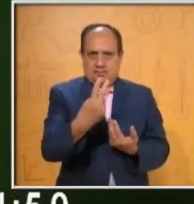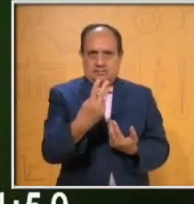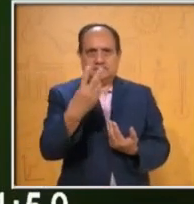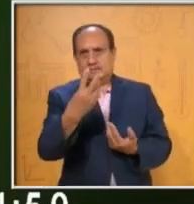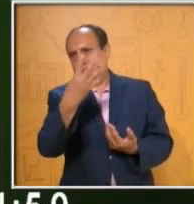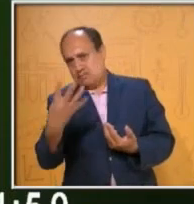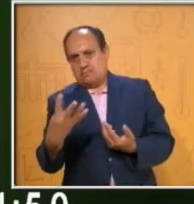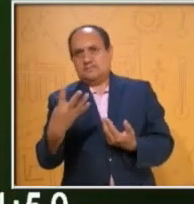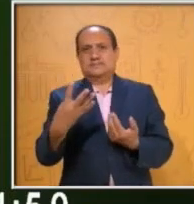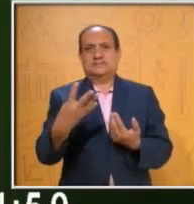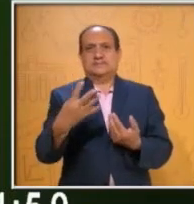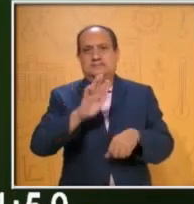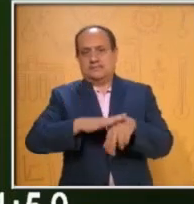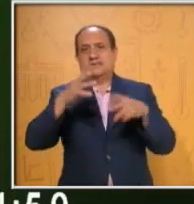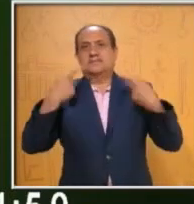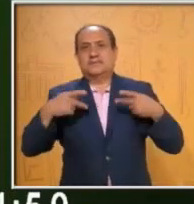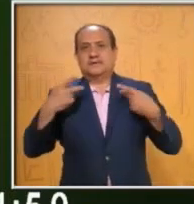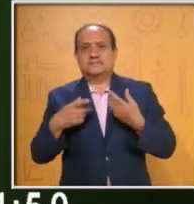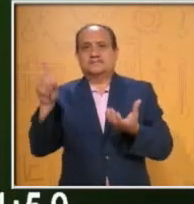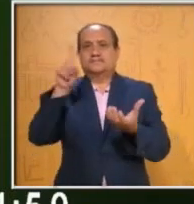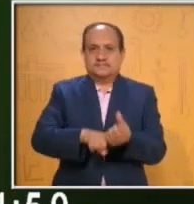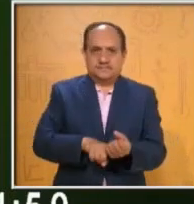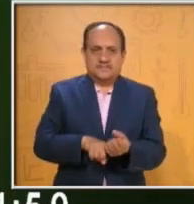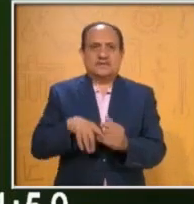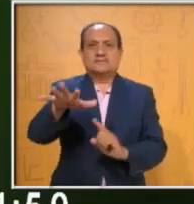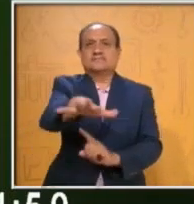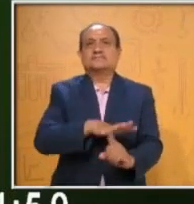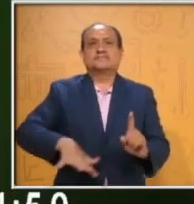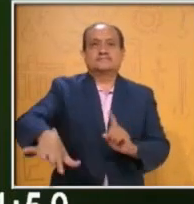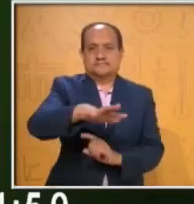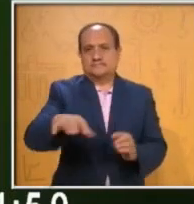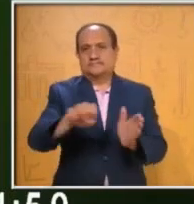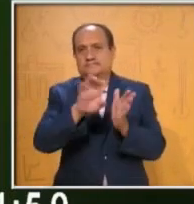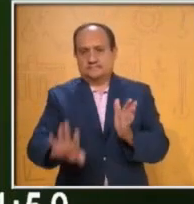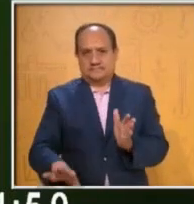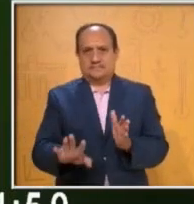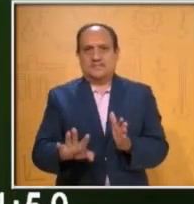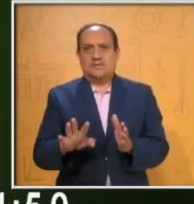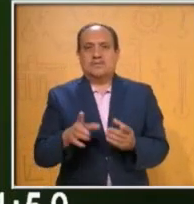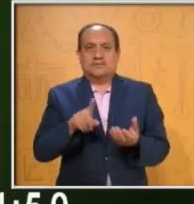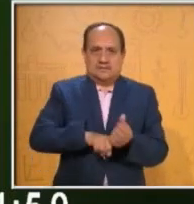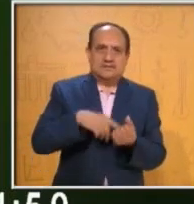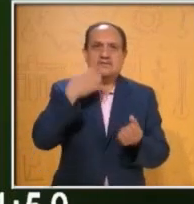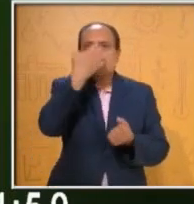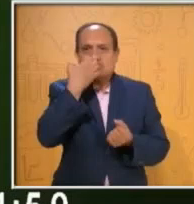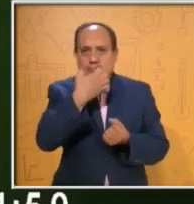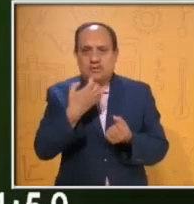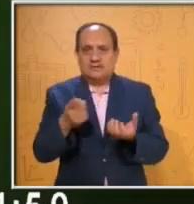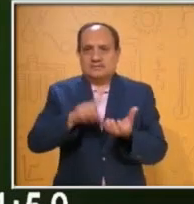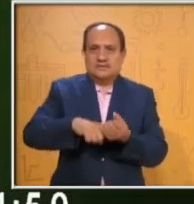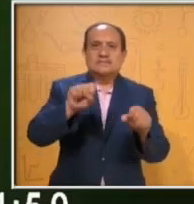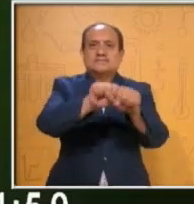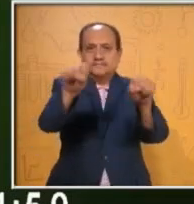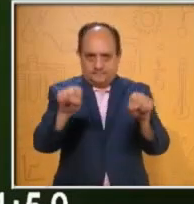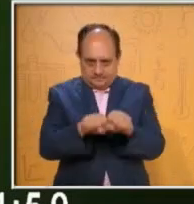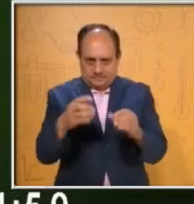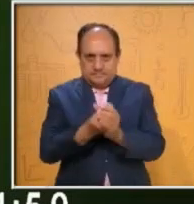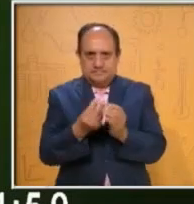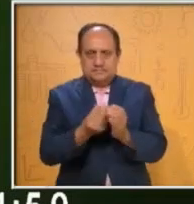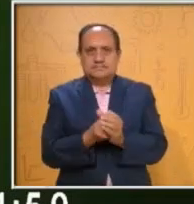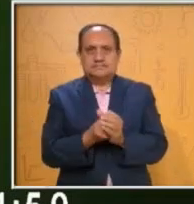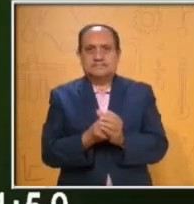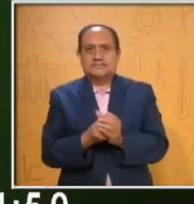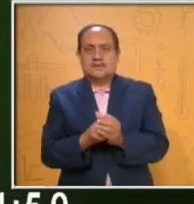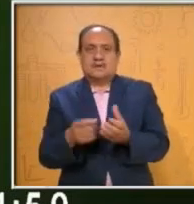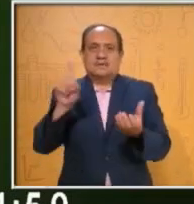dos o más personas dentro de un espacio como es la escuela, en el salón de clases, ¿verdad? En